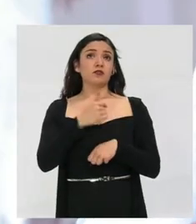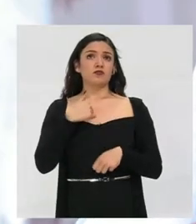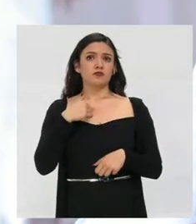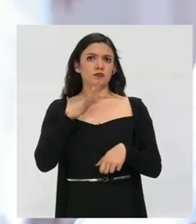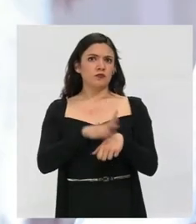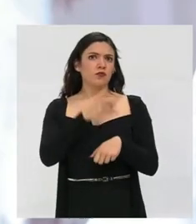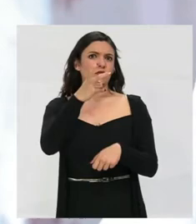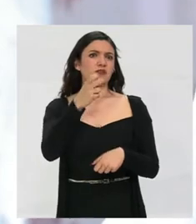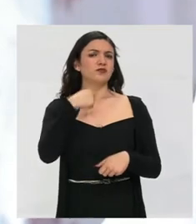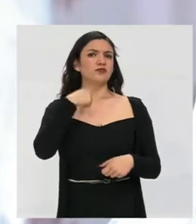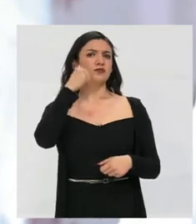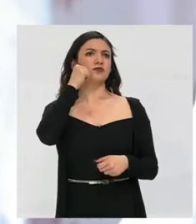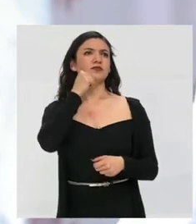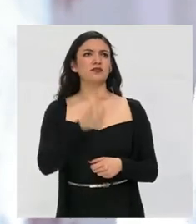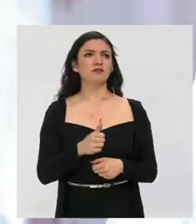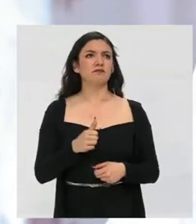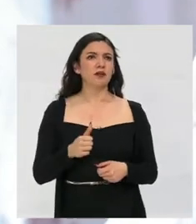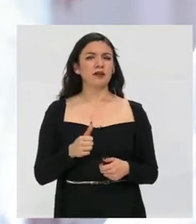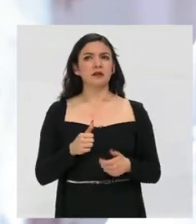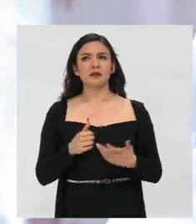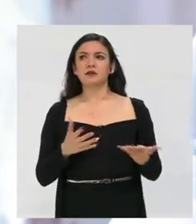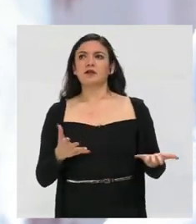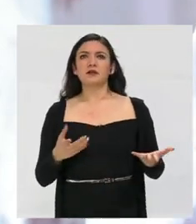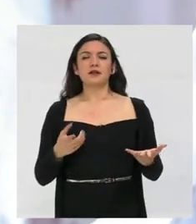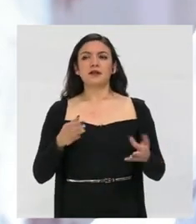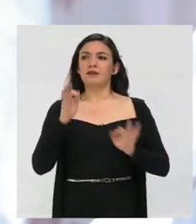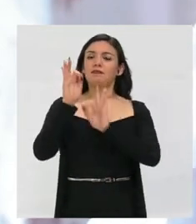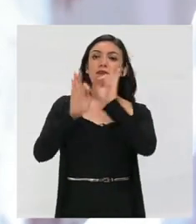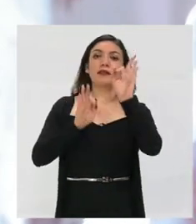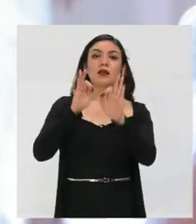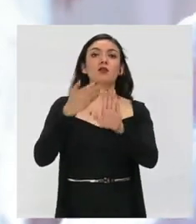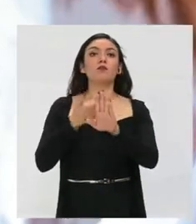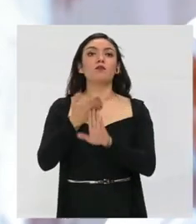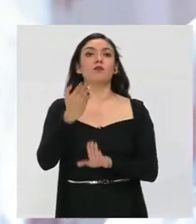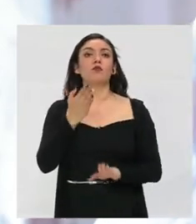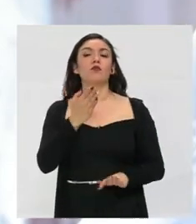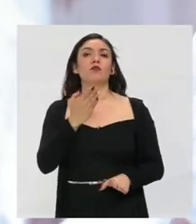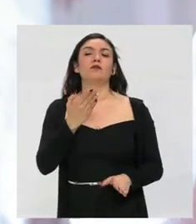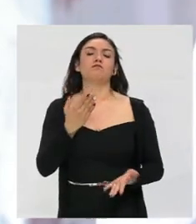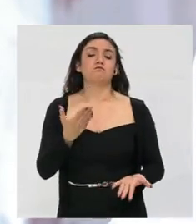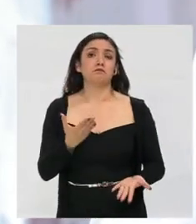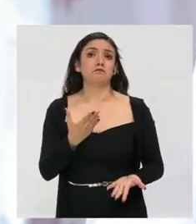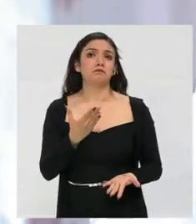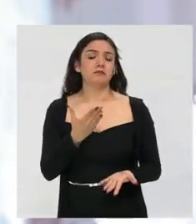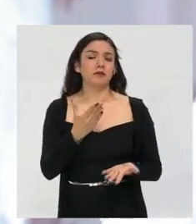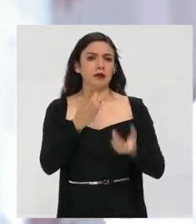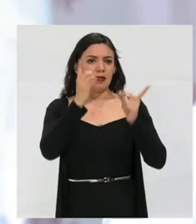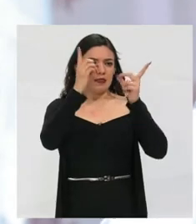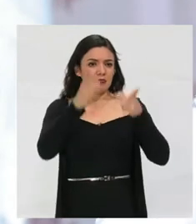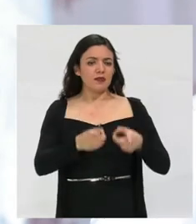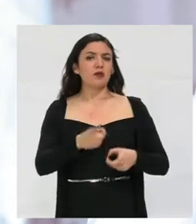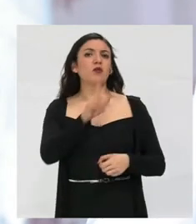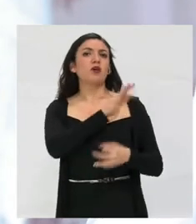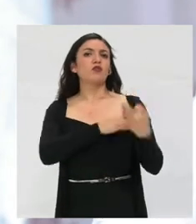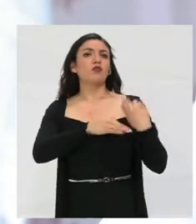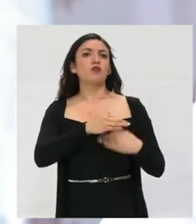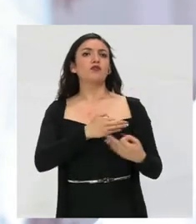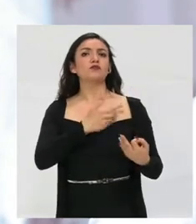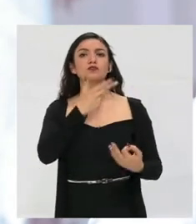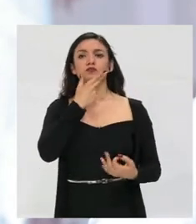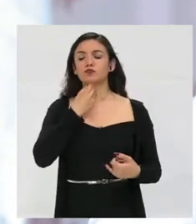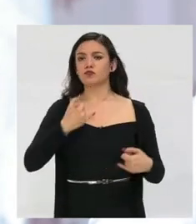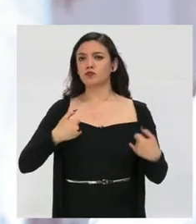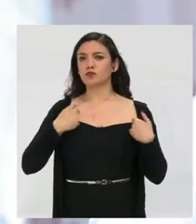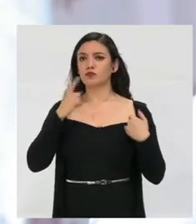Entonces yo por eso siempre trato de darles un trato digno a los muchachos y a